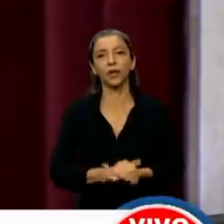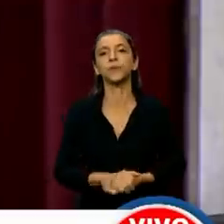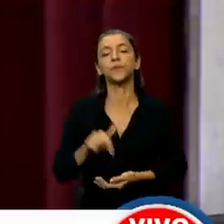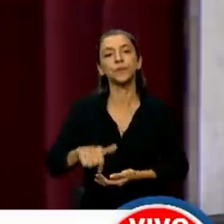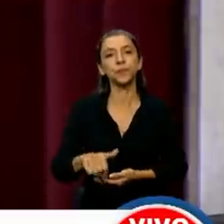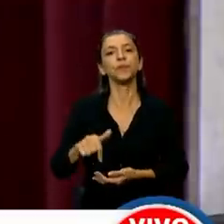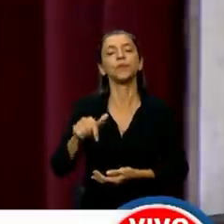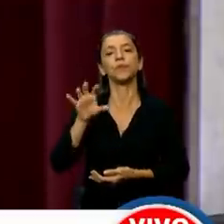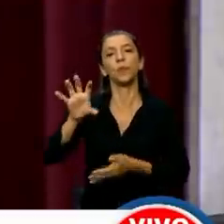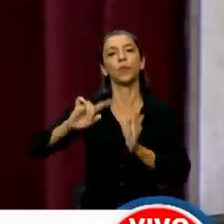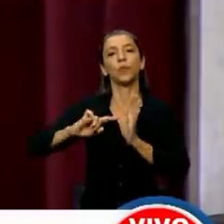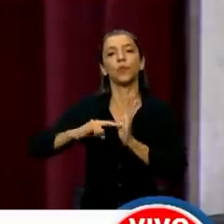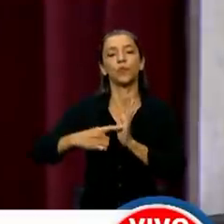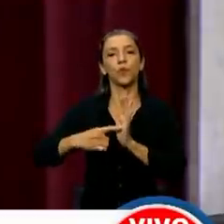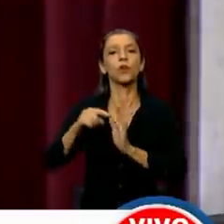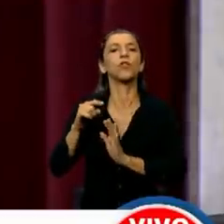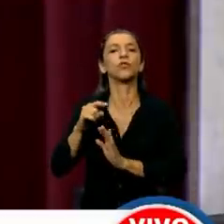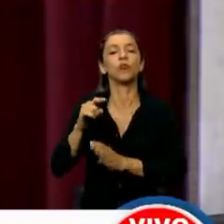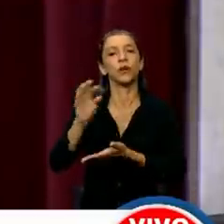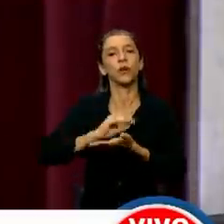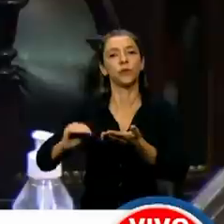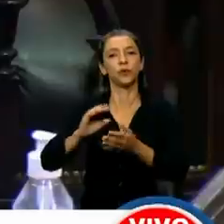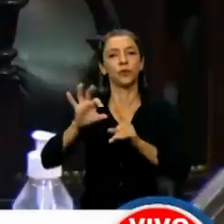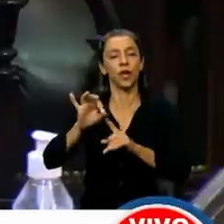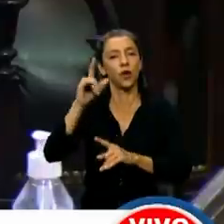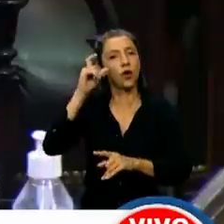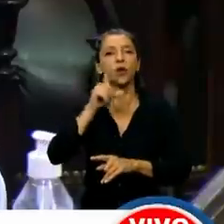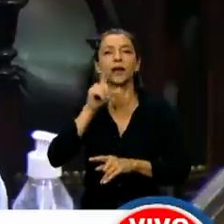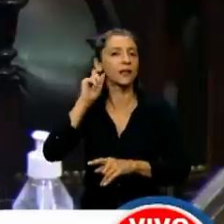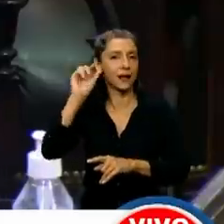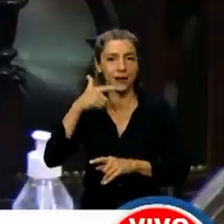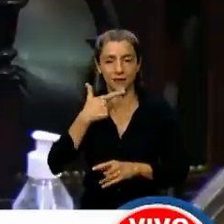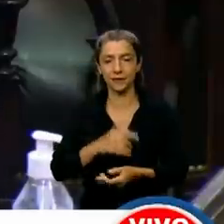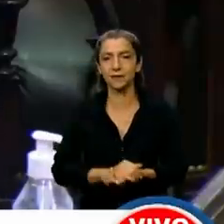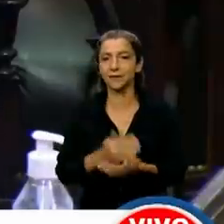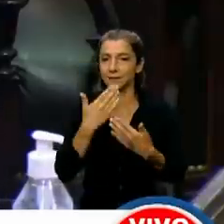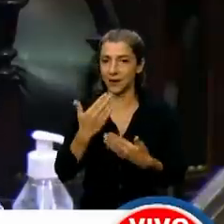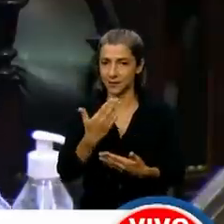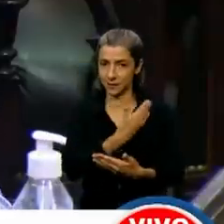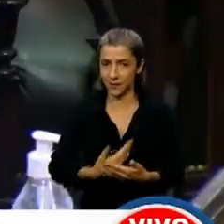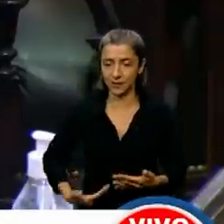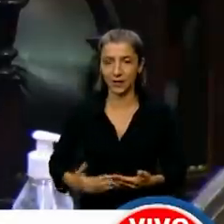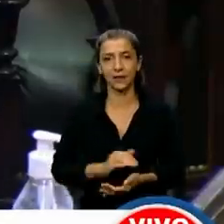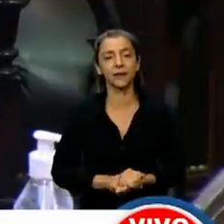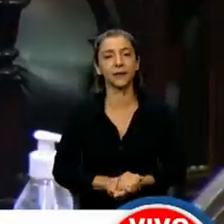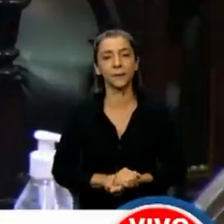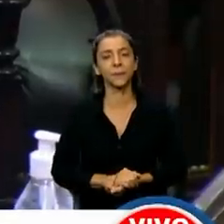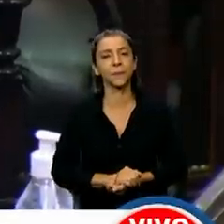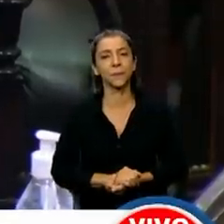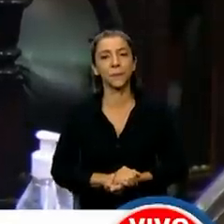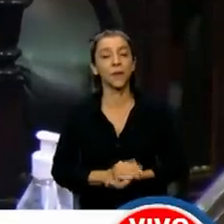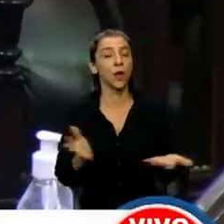aires- fabio que claro adelante diputado gracias señor presidente bueno damos inicio